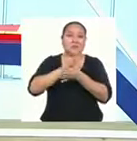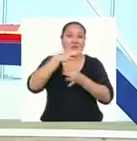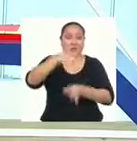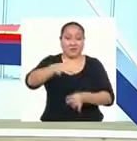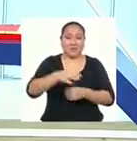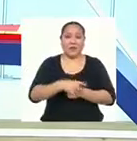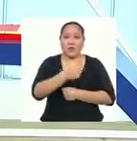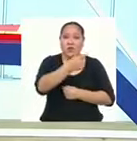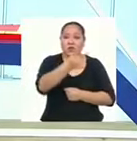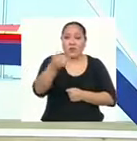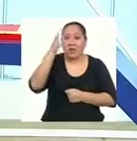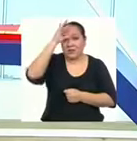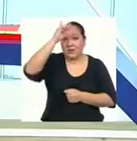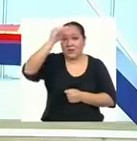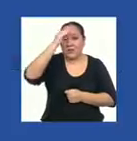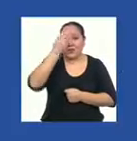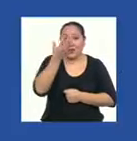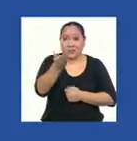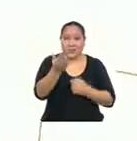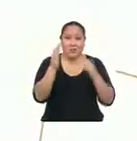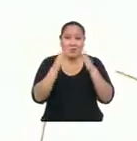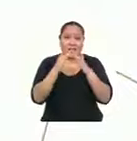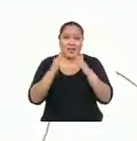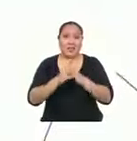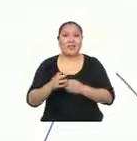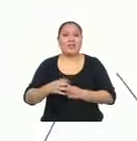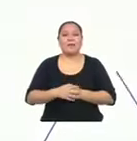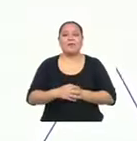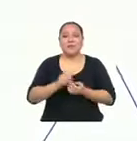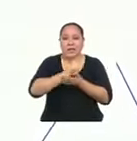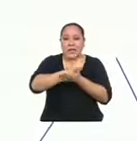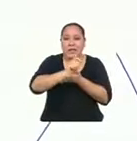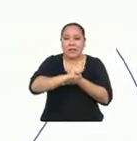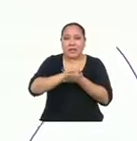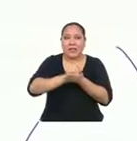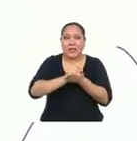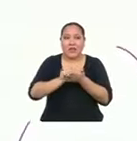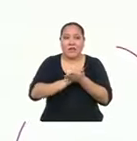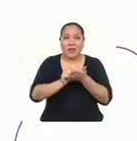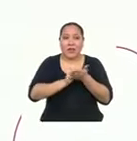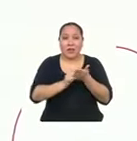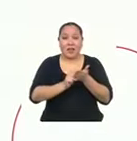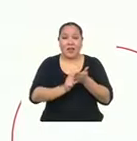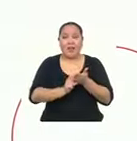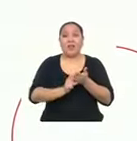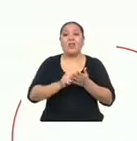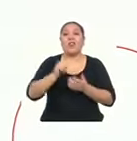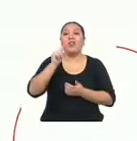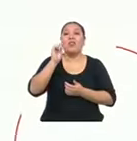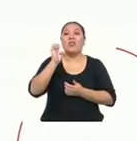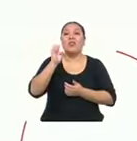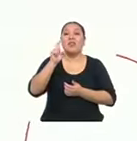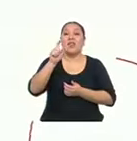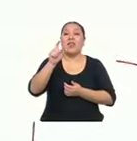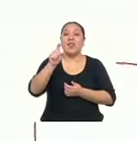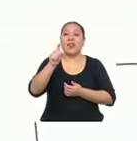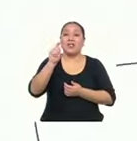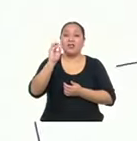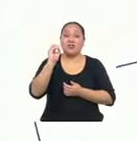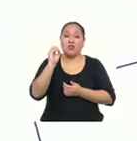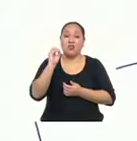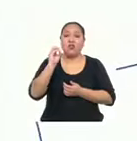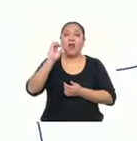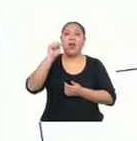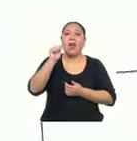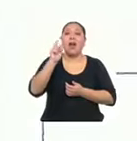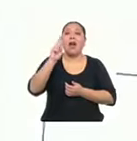ustedes, chicas y chicos que están en casa, van a redactar un texto argumentativo en el cual